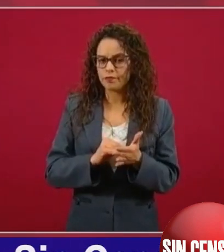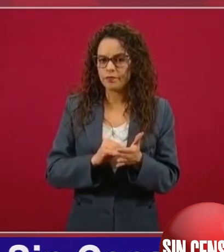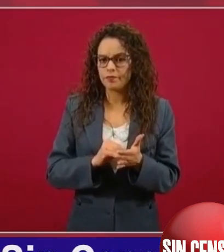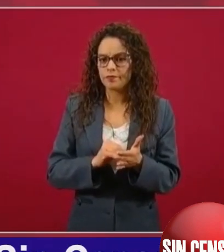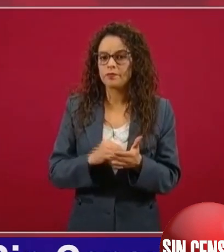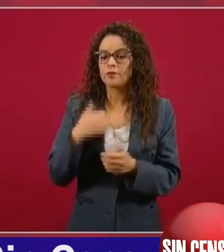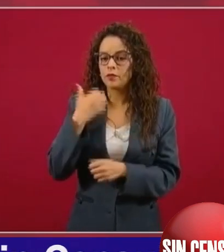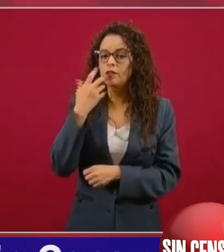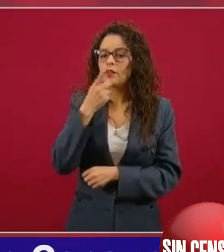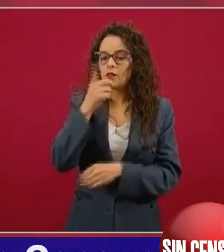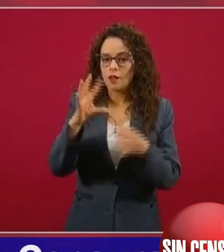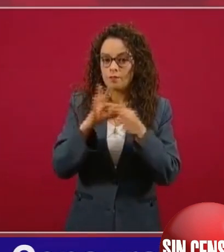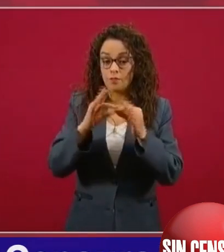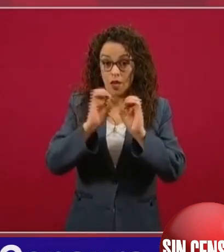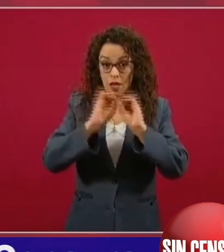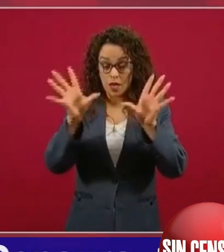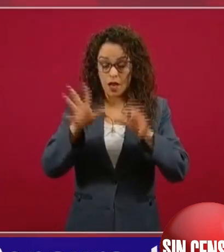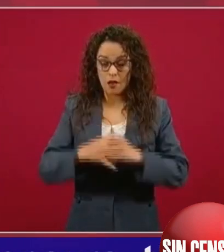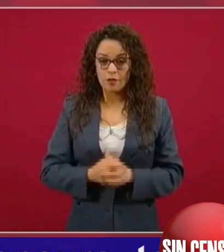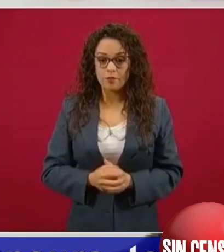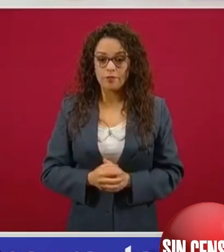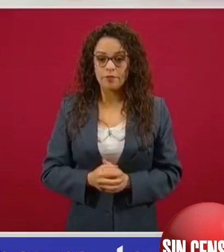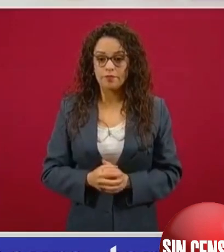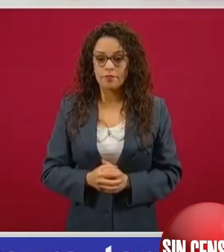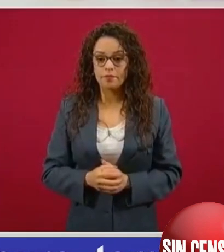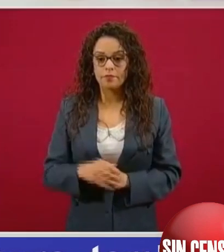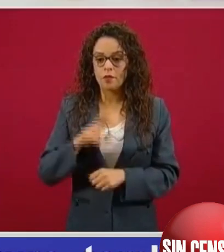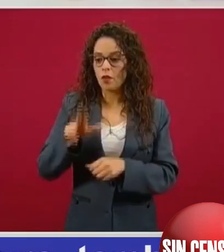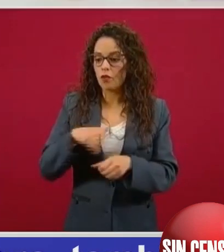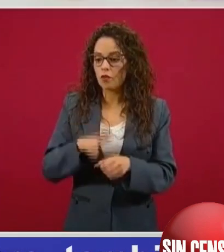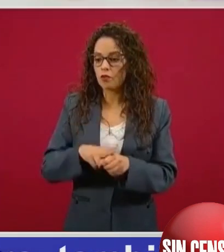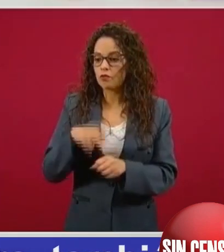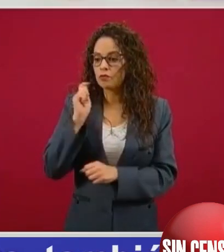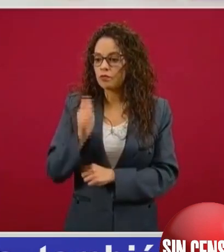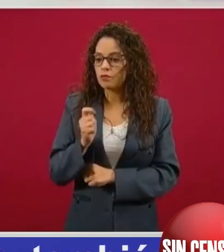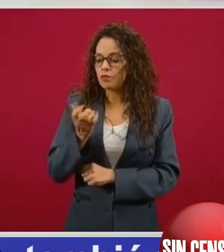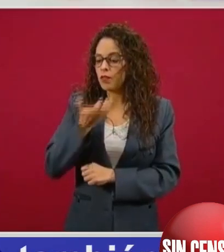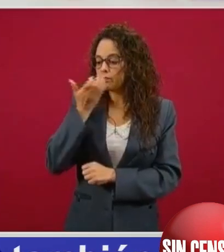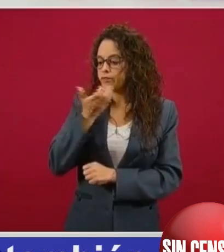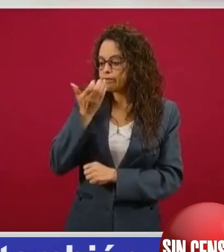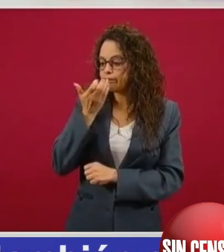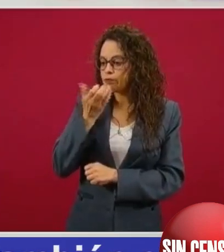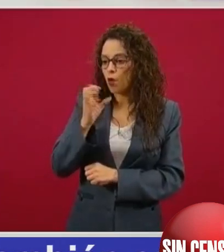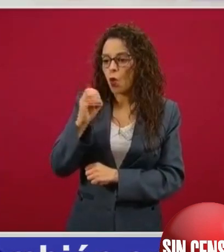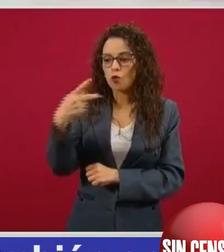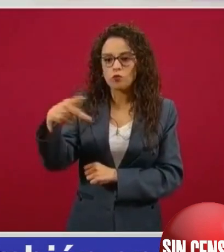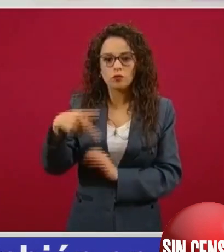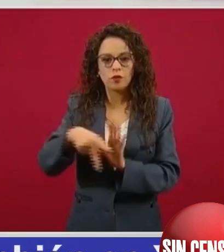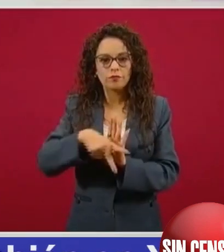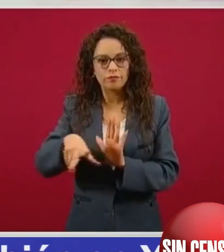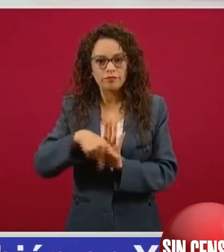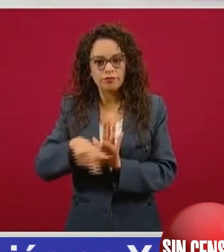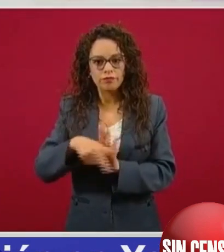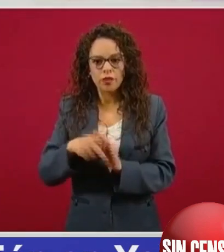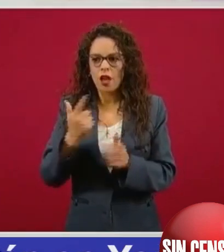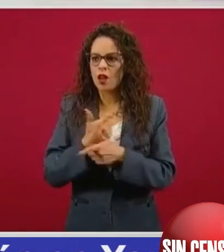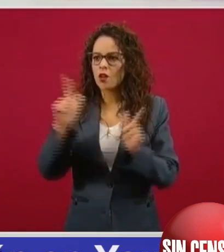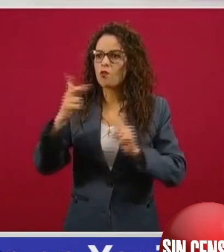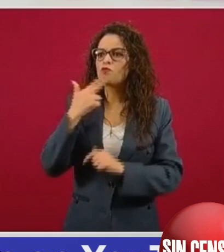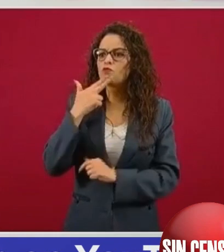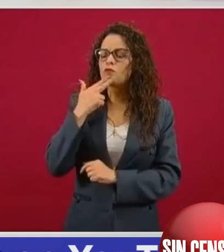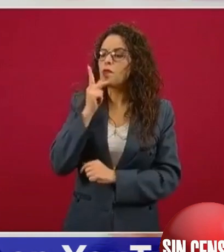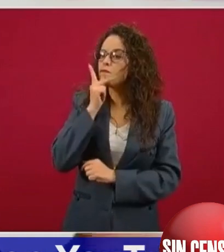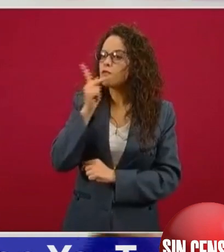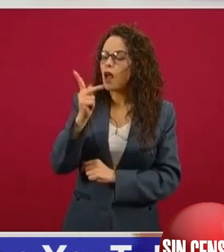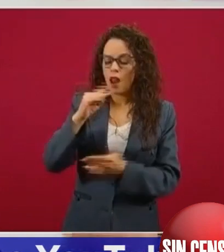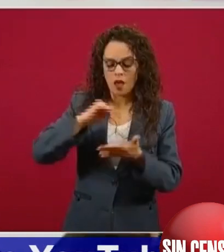lo siguiente. En el lenguaje convencional, a veces en el lenguaje periodístico, se usa libremente la palabra